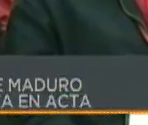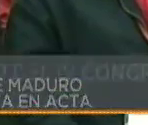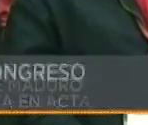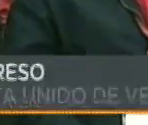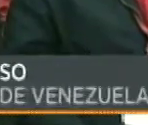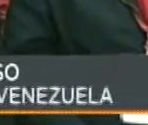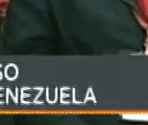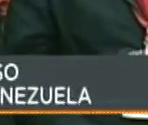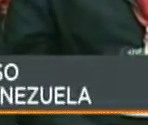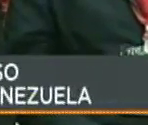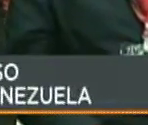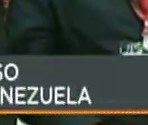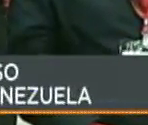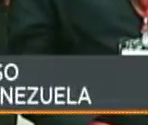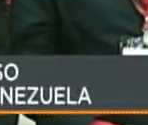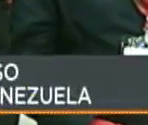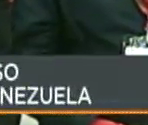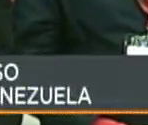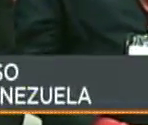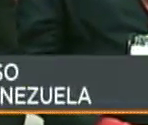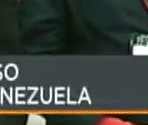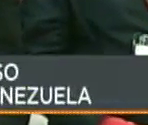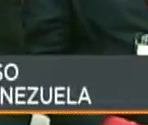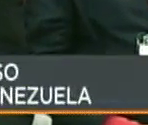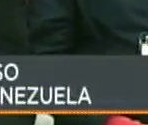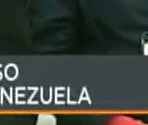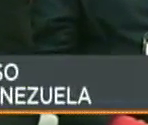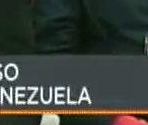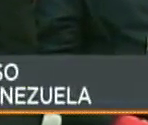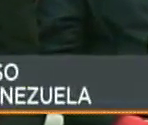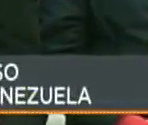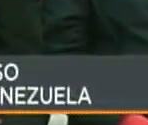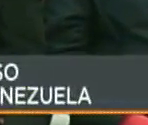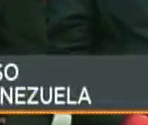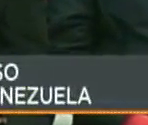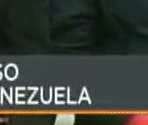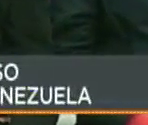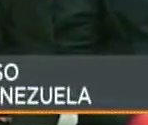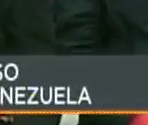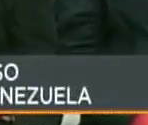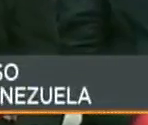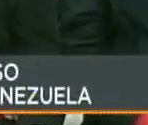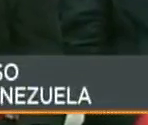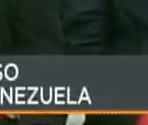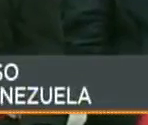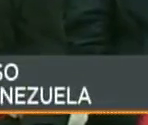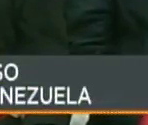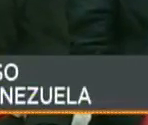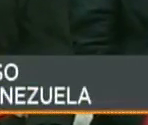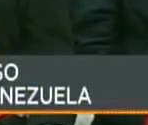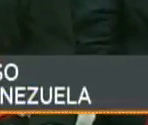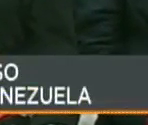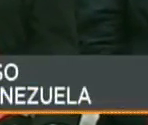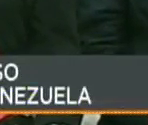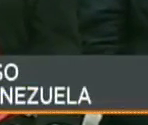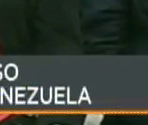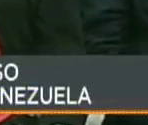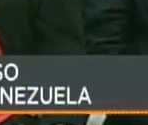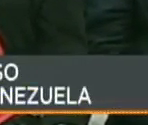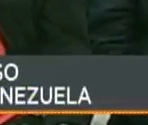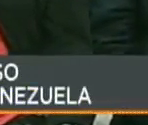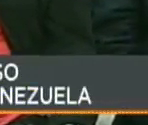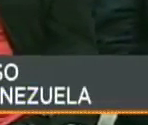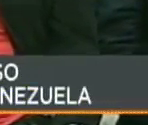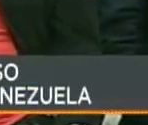verdad presidente queremos aquí en su presencia agradecer a los compañeros de todas